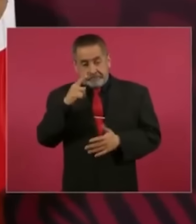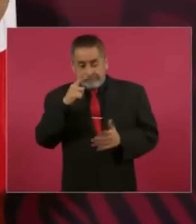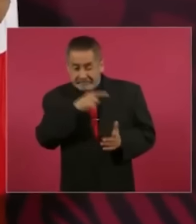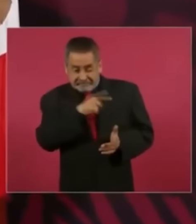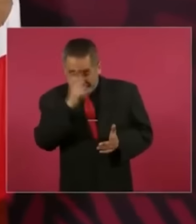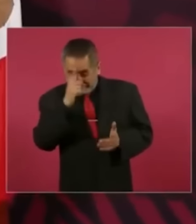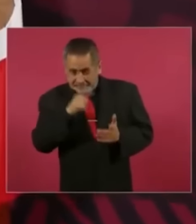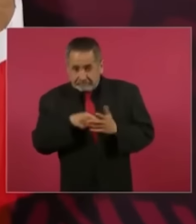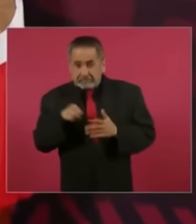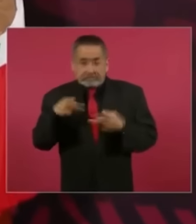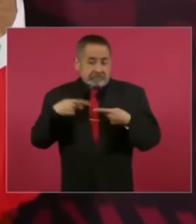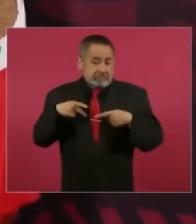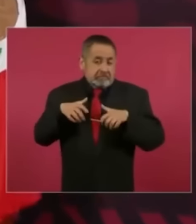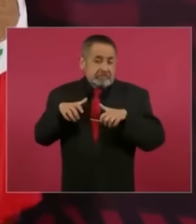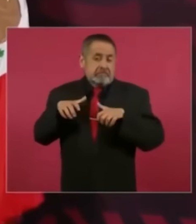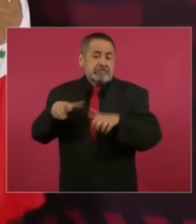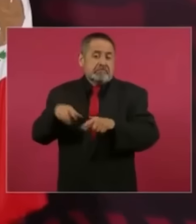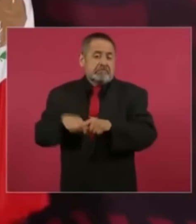México